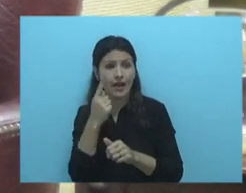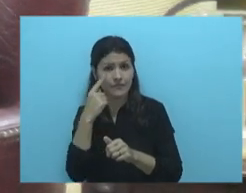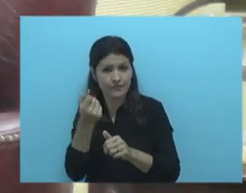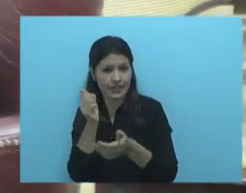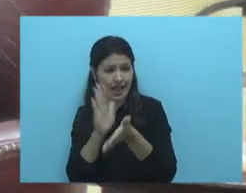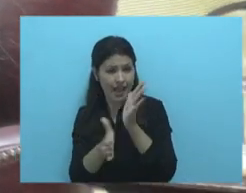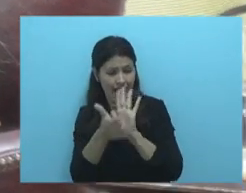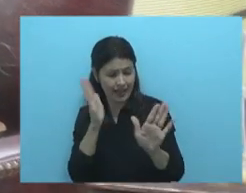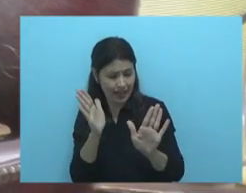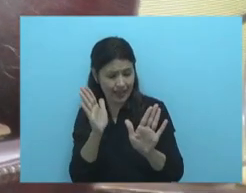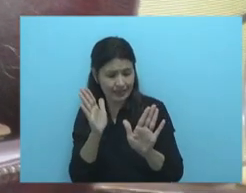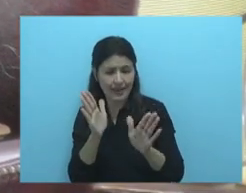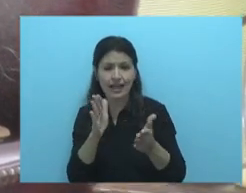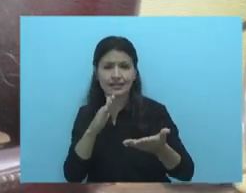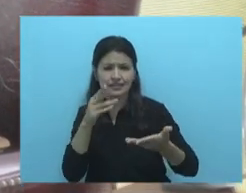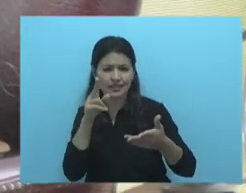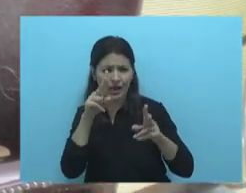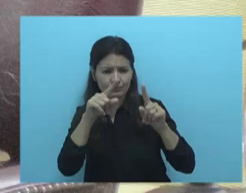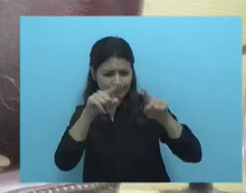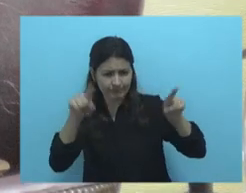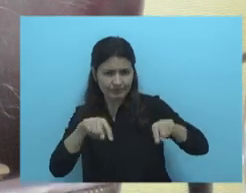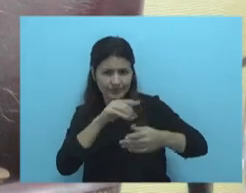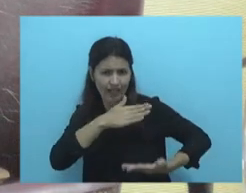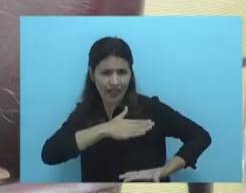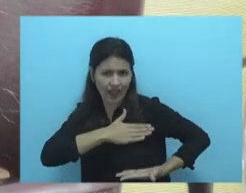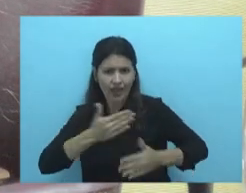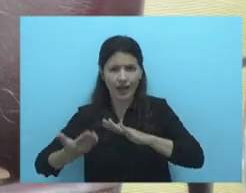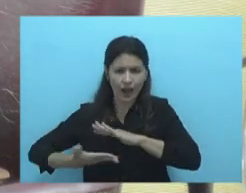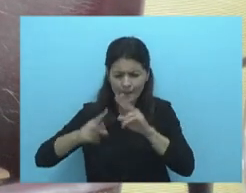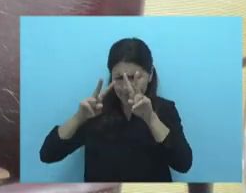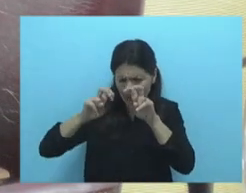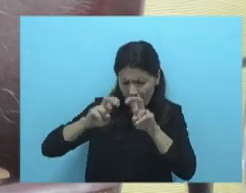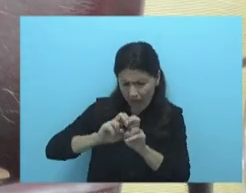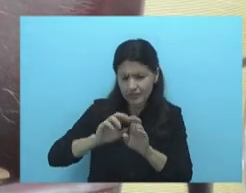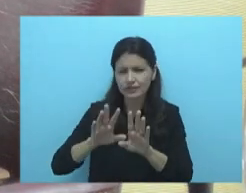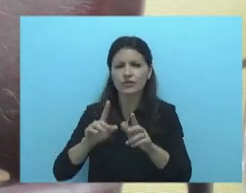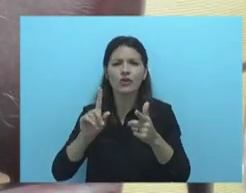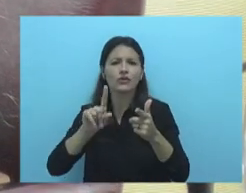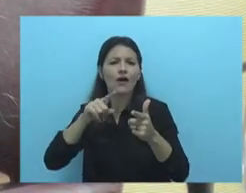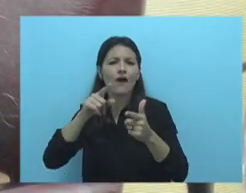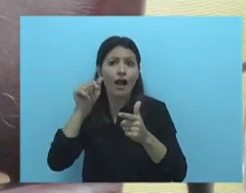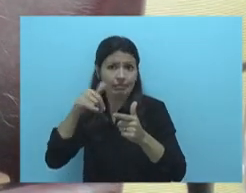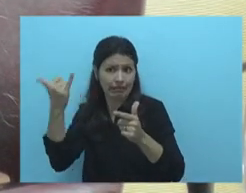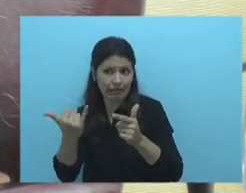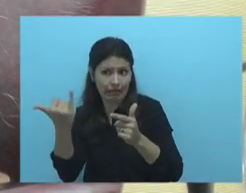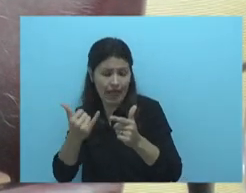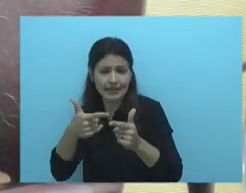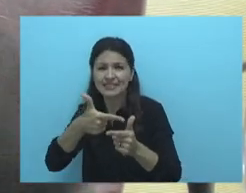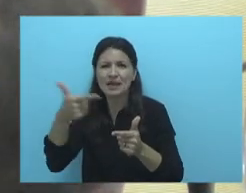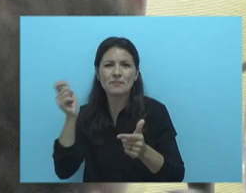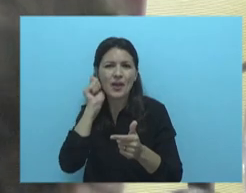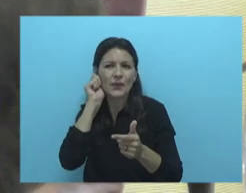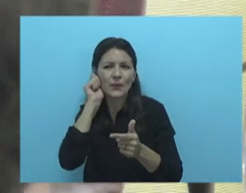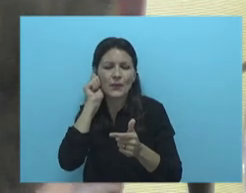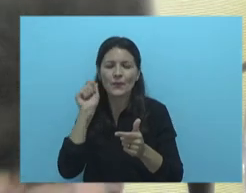que sería un hecho que se podría replicar en el resto de las municipalidades de la provincia. Y otro punto conversado también, que el 1% de